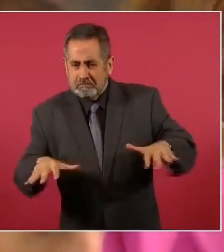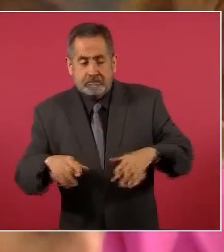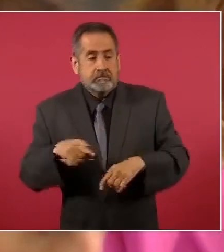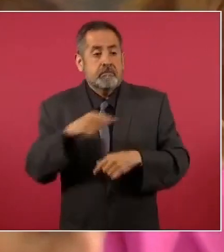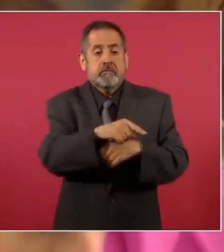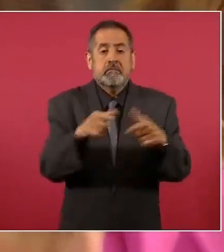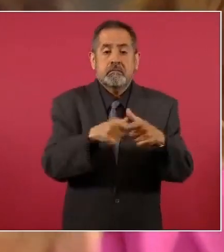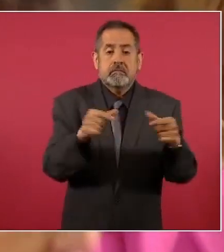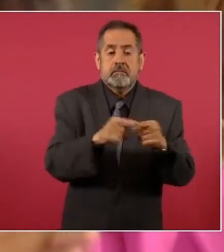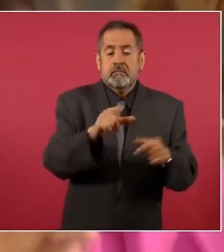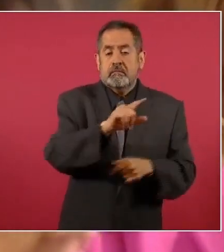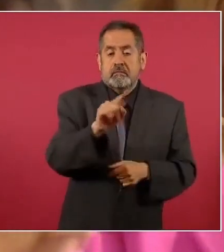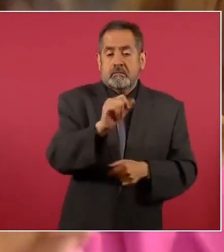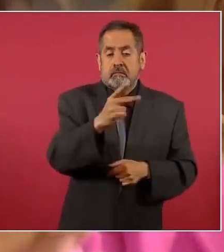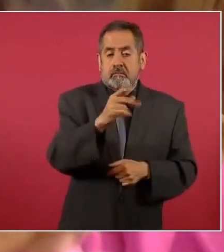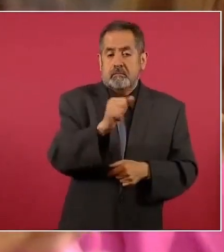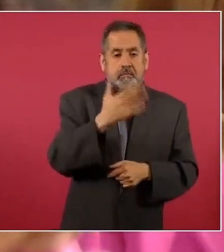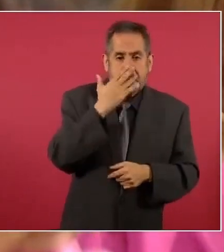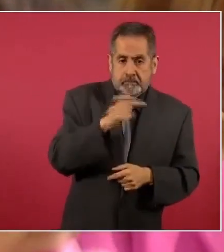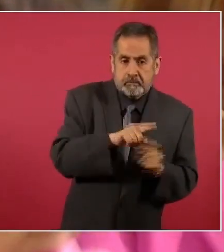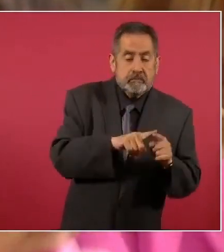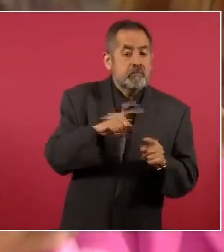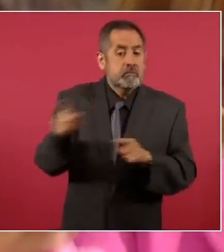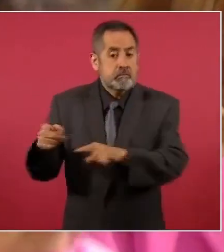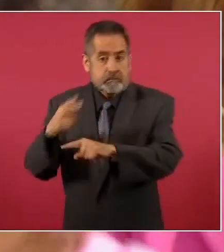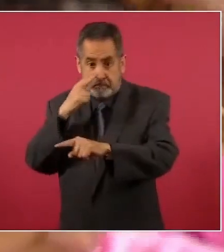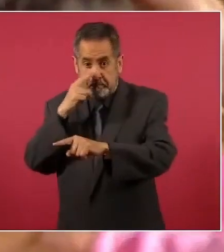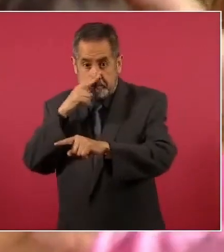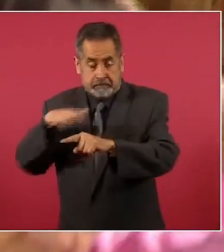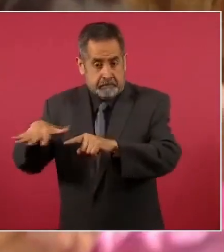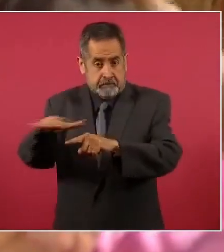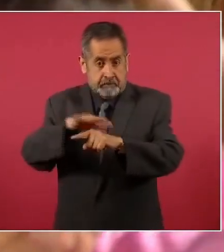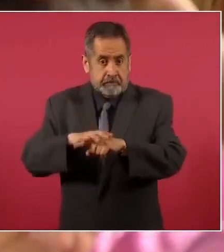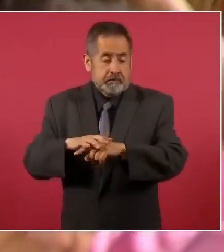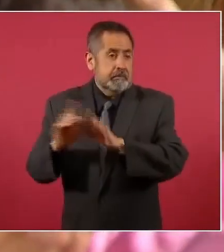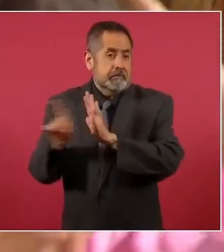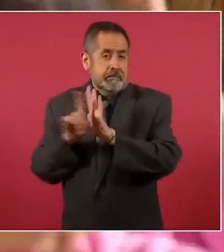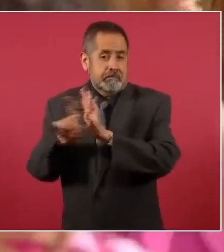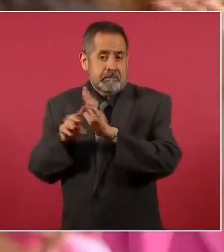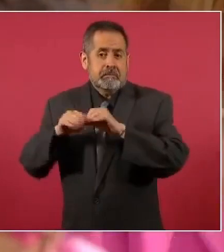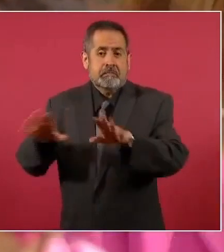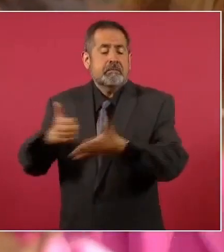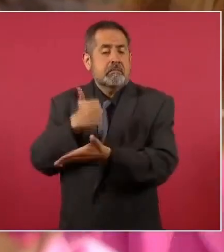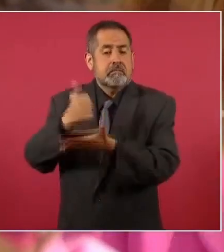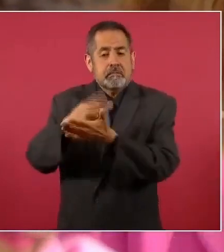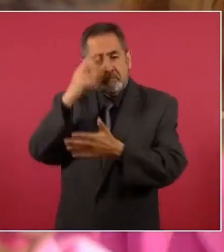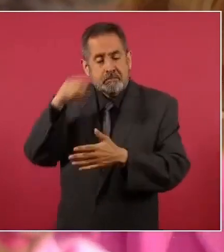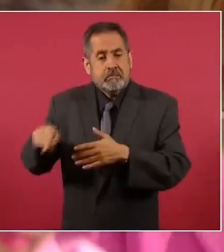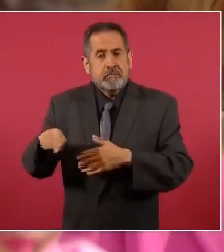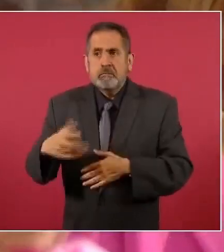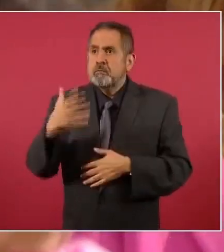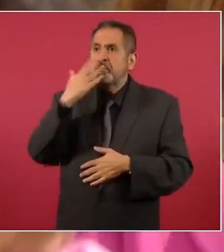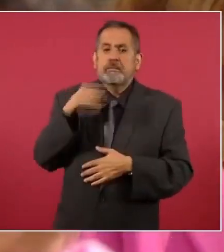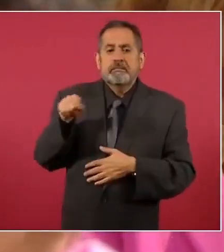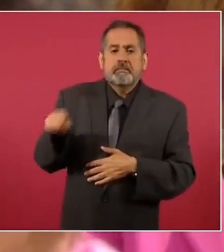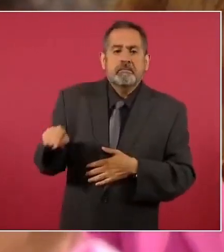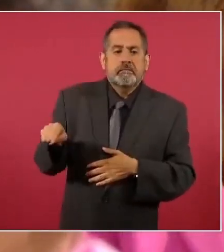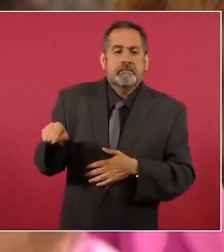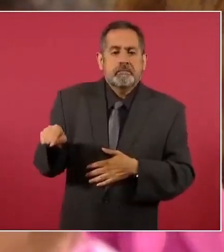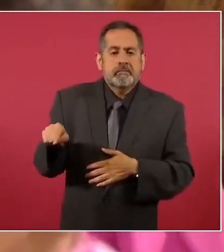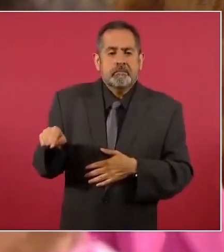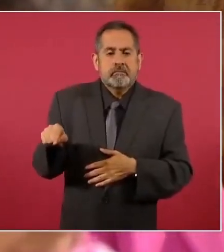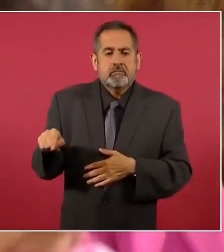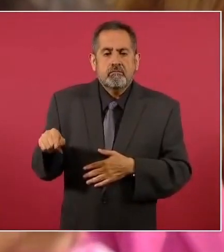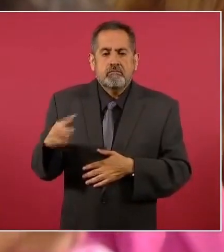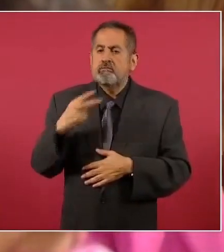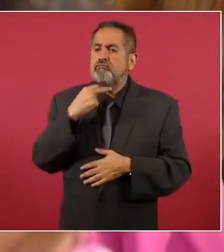tiene, simplemente Nesa tiene el sonido de la alerta sísmica de aquí en la Ciudad de México, pero no tiene el,